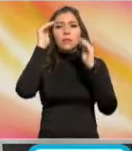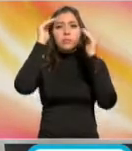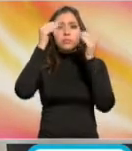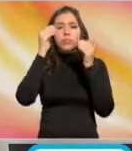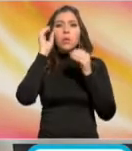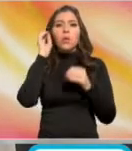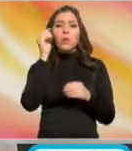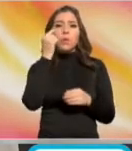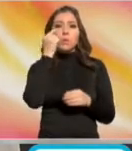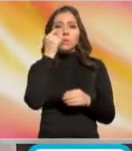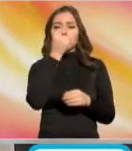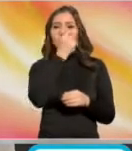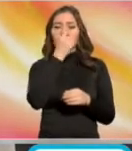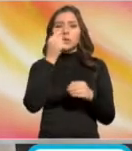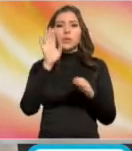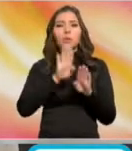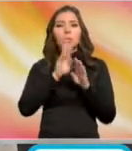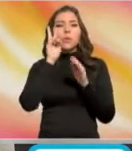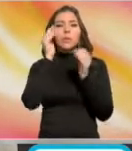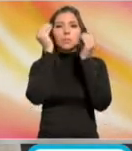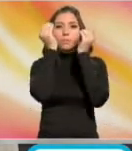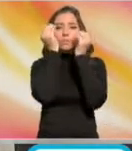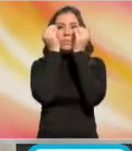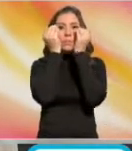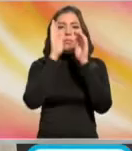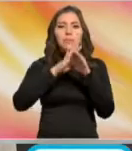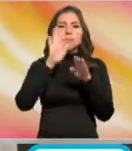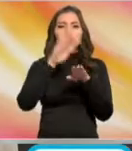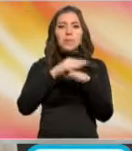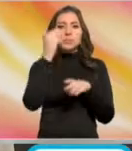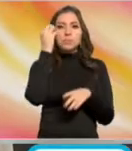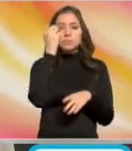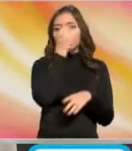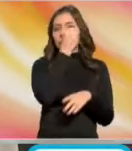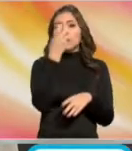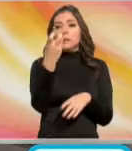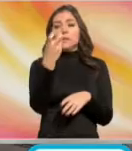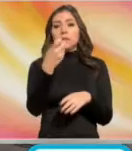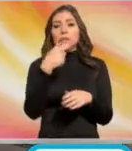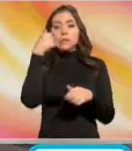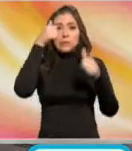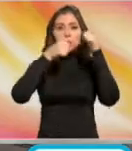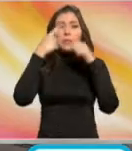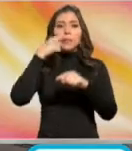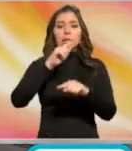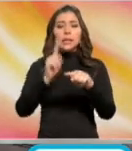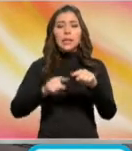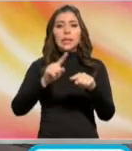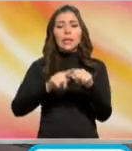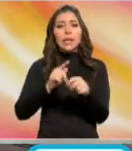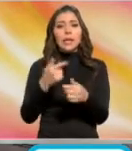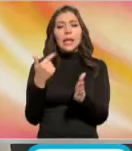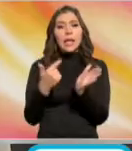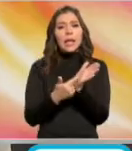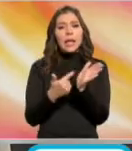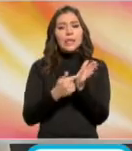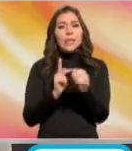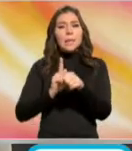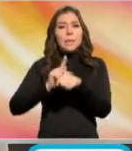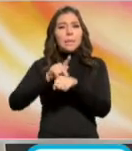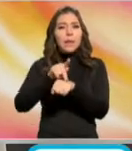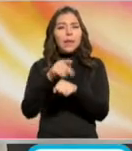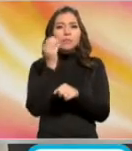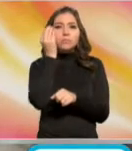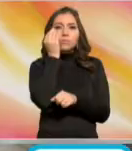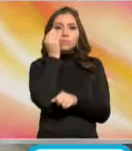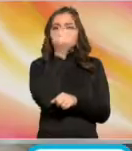clásicas bolsitas. Entonces, la blefaroplastía se hace para esto, para eliminar el exceso de grasa, eliminar el exceso de piel y las bolsitas de